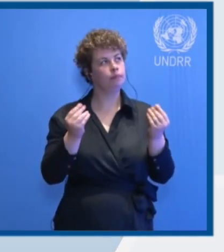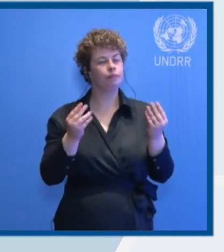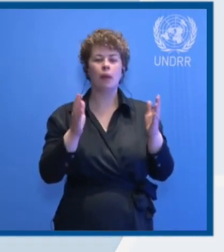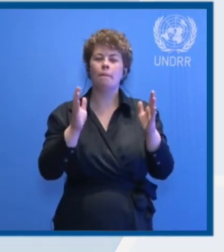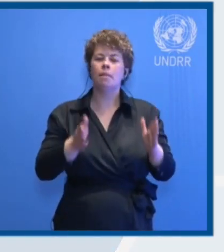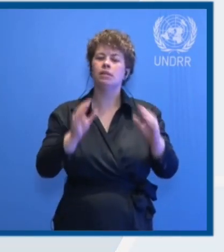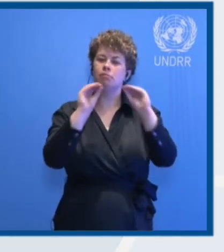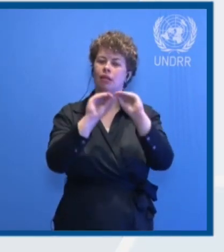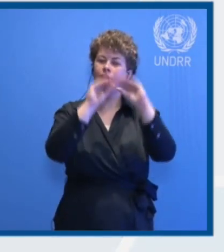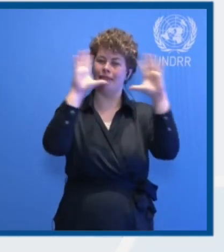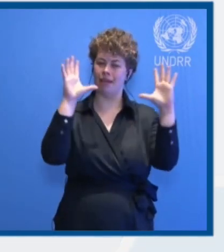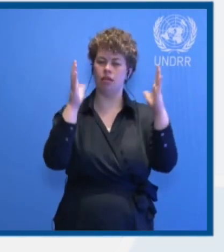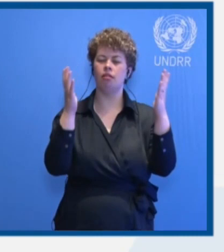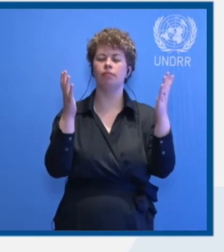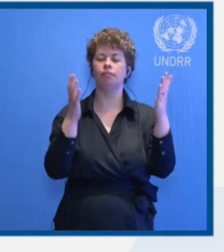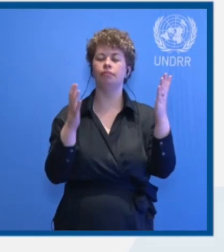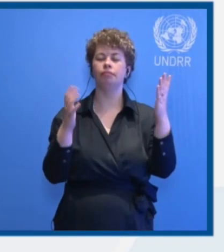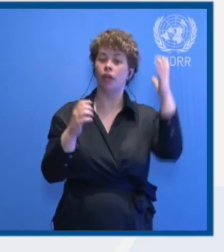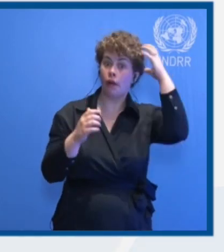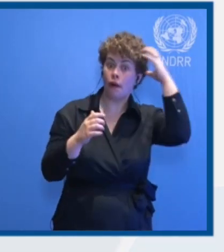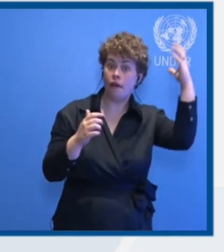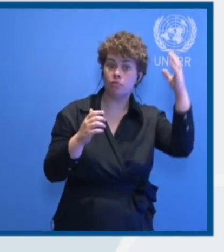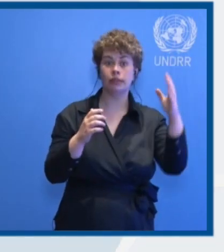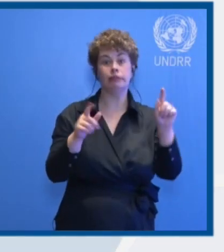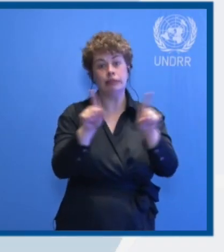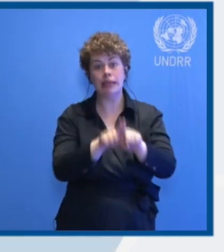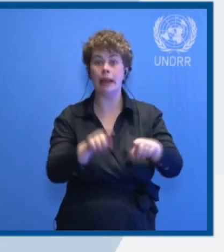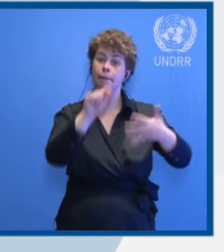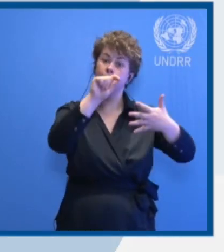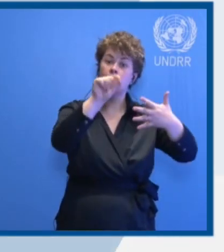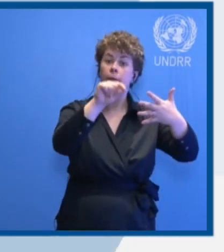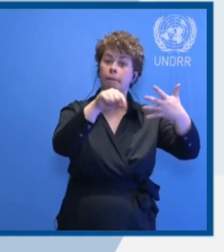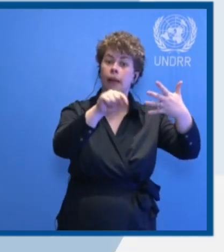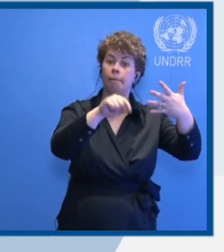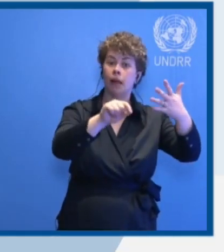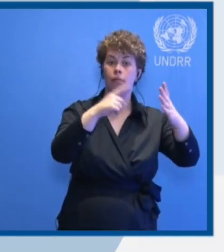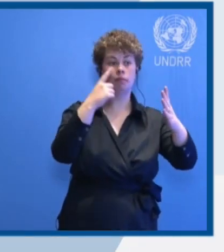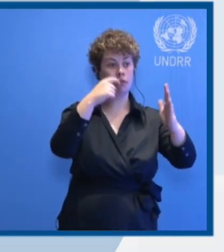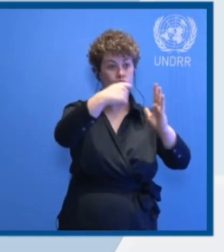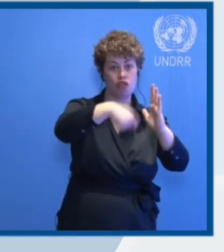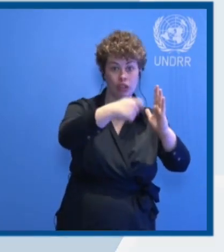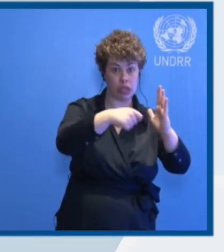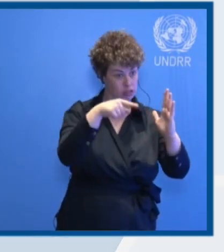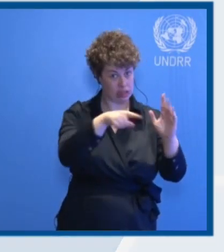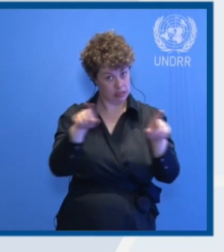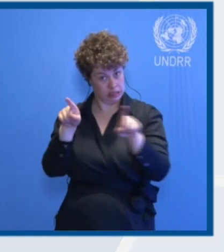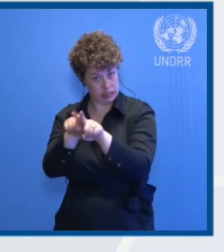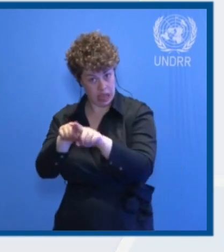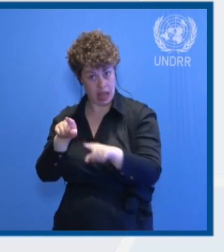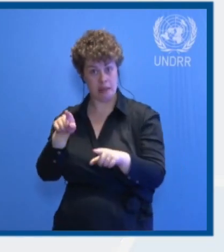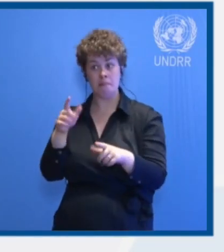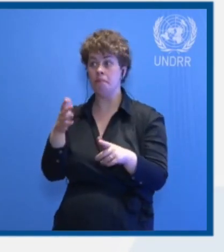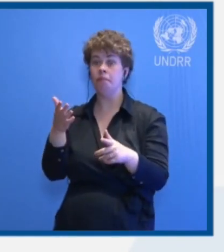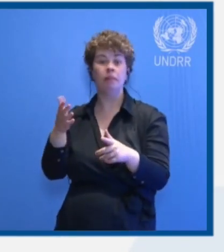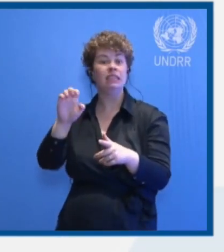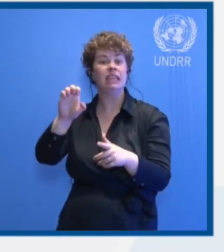proyecto de soluciones basadas en la naturaleza con el enfoque de reducción del riesgo de desastres. Tal vez sin tener claridad en eso, por